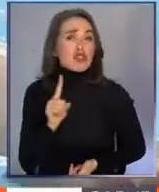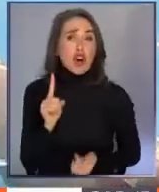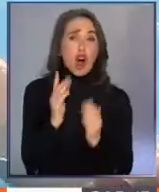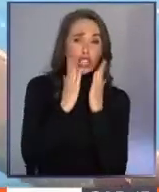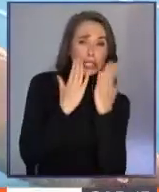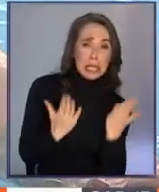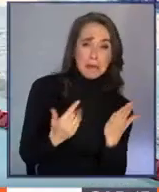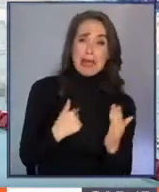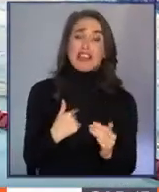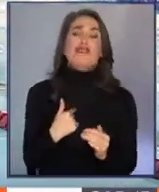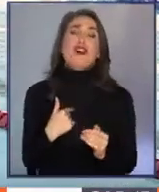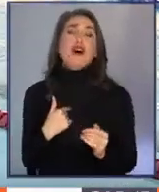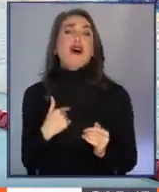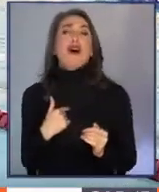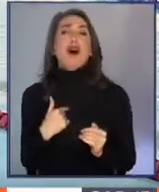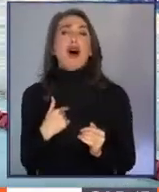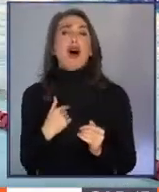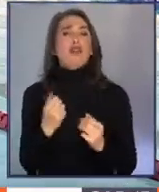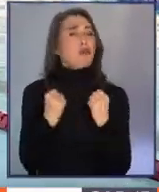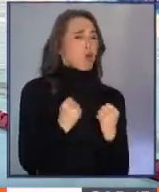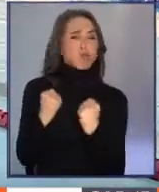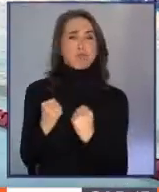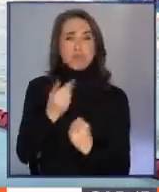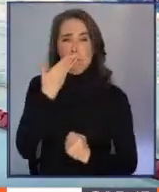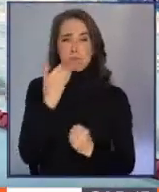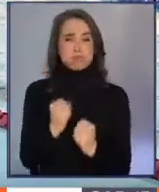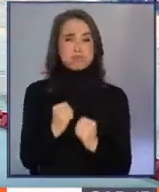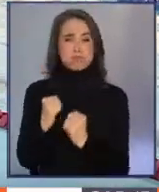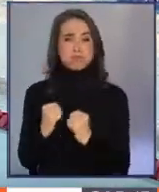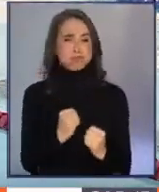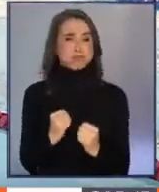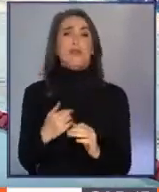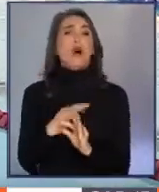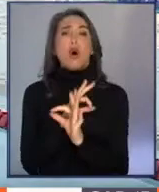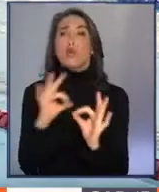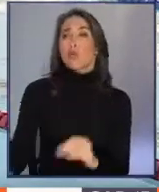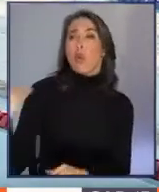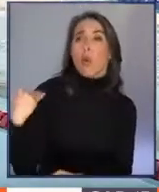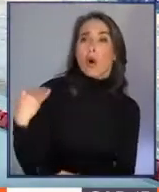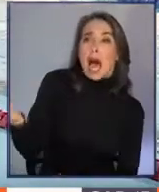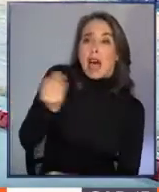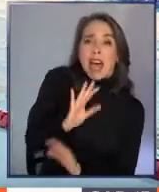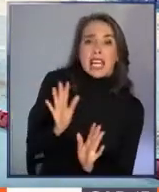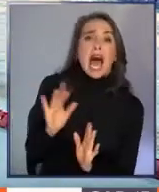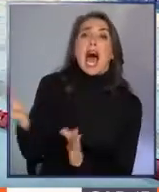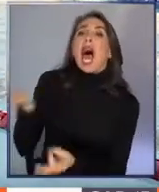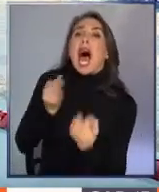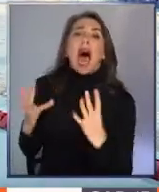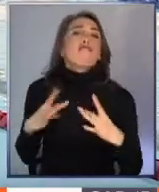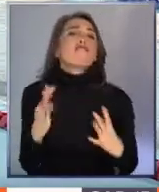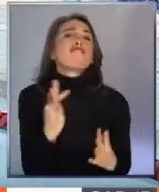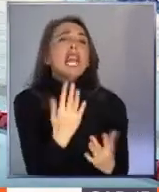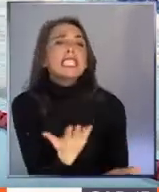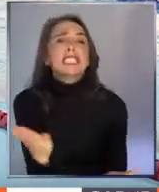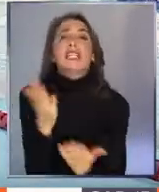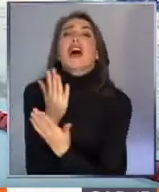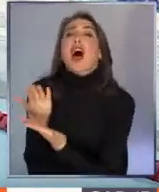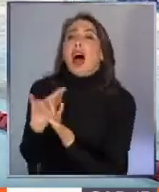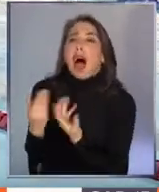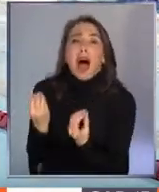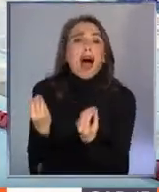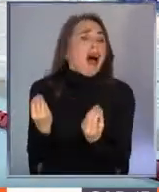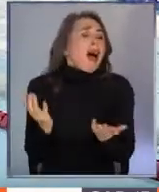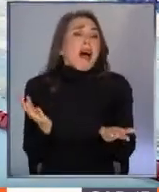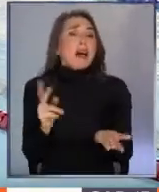simpática porque soy muy, muy brusca para hablar. Y nunca nadie me ha dicho nada, puras felicitaciones, puro agrado.